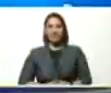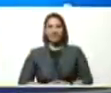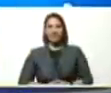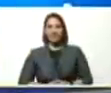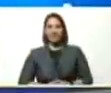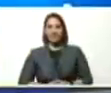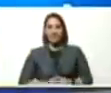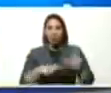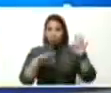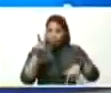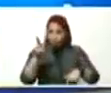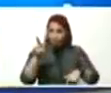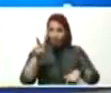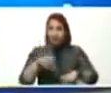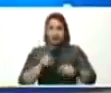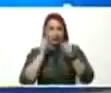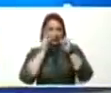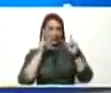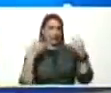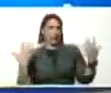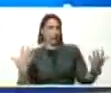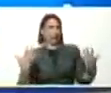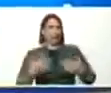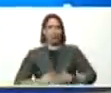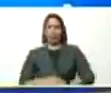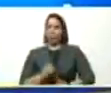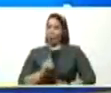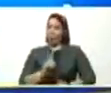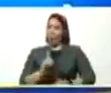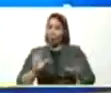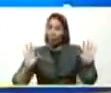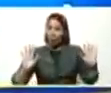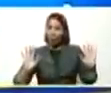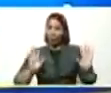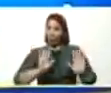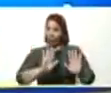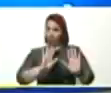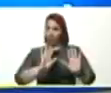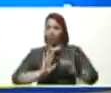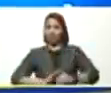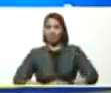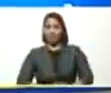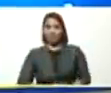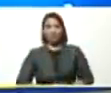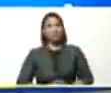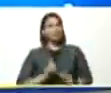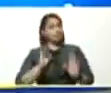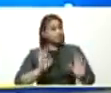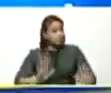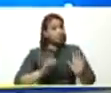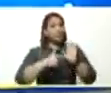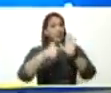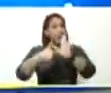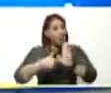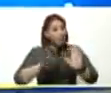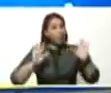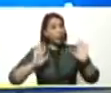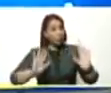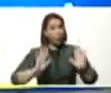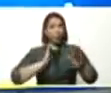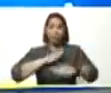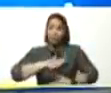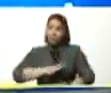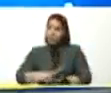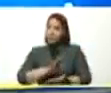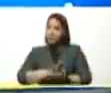el mediodía? Pero no, no, no, no. Hay que dar el ejemplo, ¿vale?